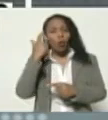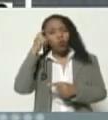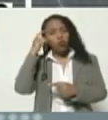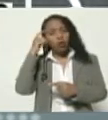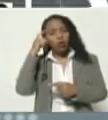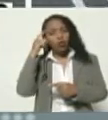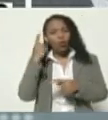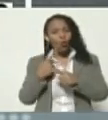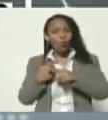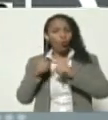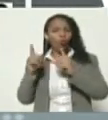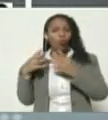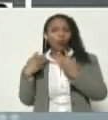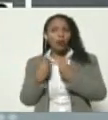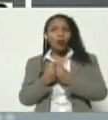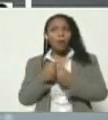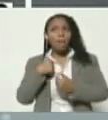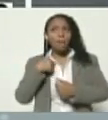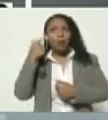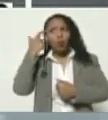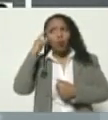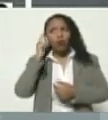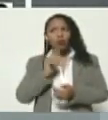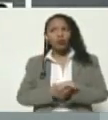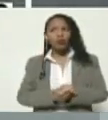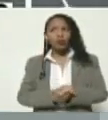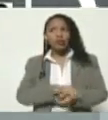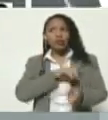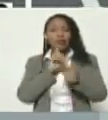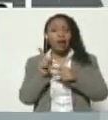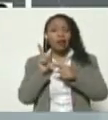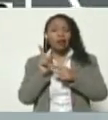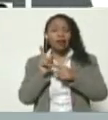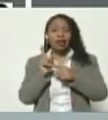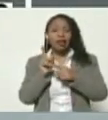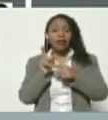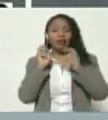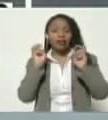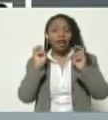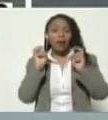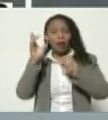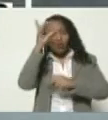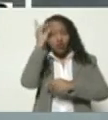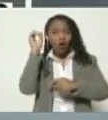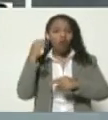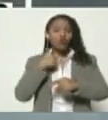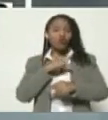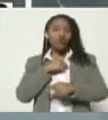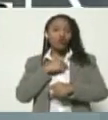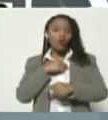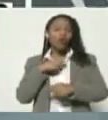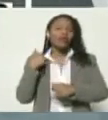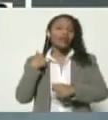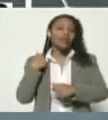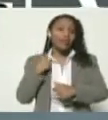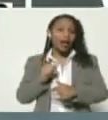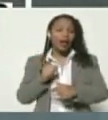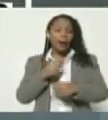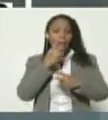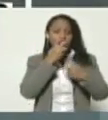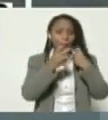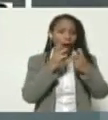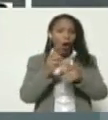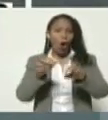otros compañeros, me acuerdo ahora. Y hacían un circuito, Diosdado. Y nosotros teníamos que recorrer